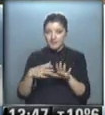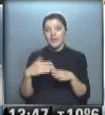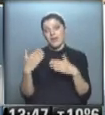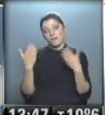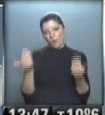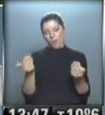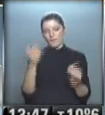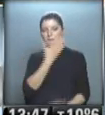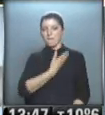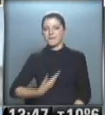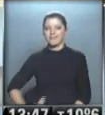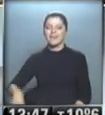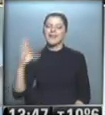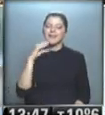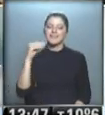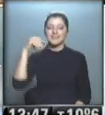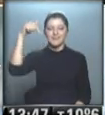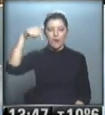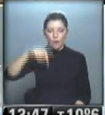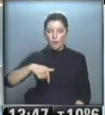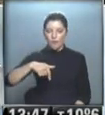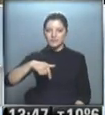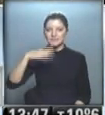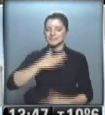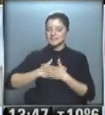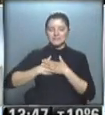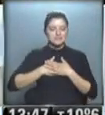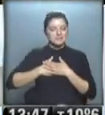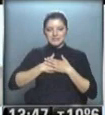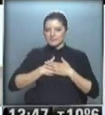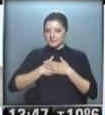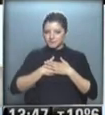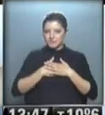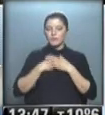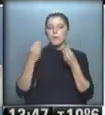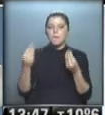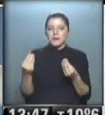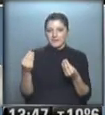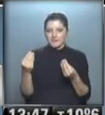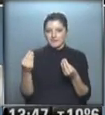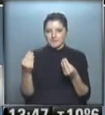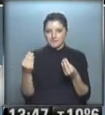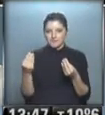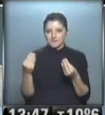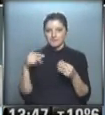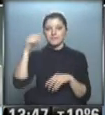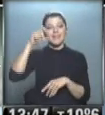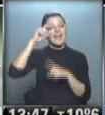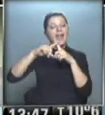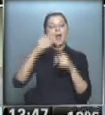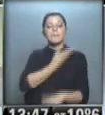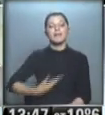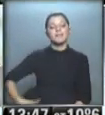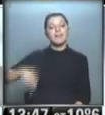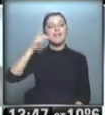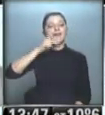presidenta nosotros hoy tenemos una emoción muy grande porque Néstor fue